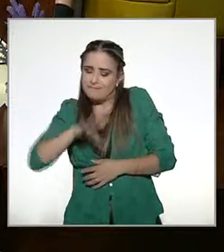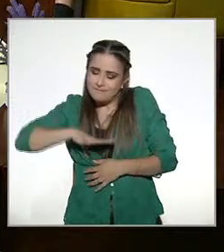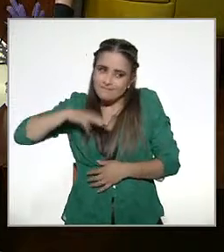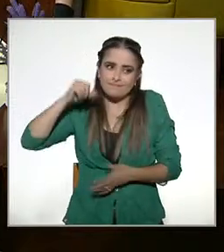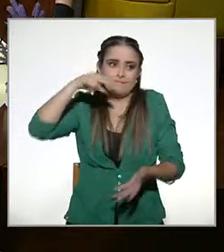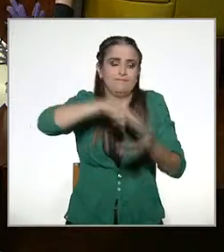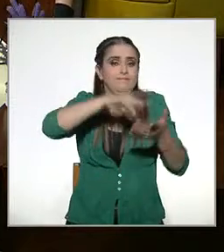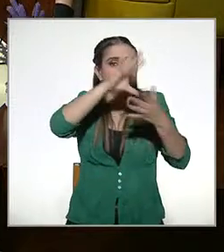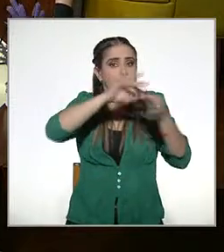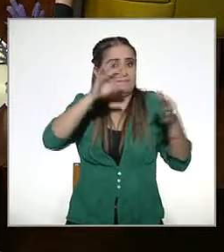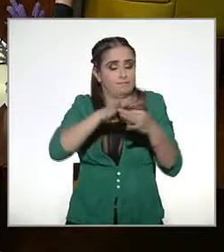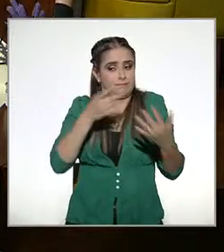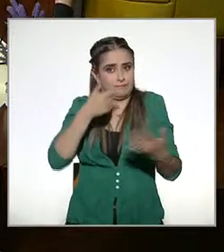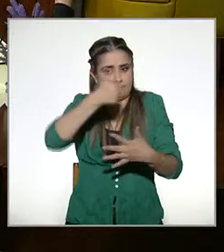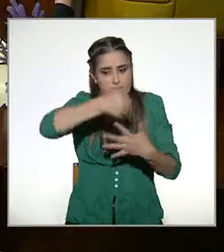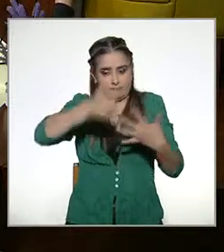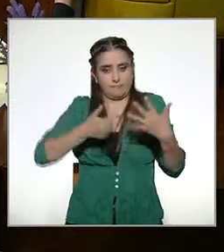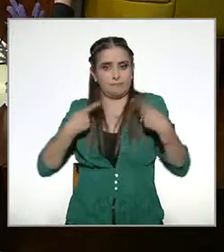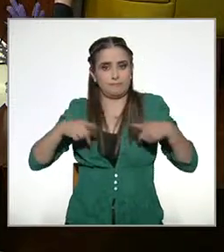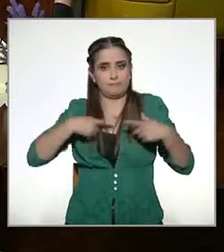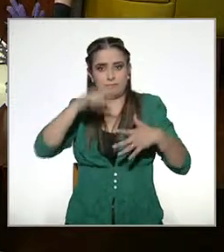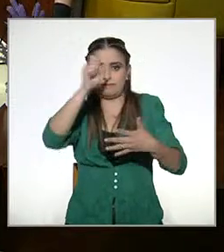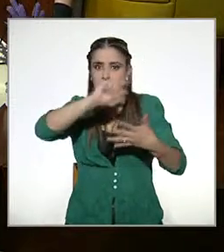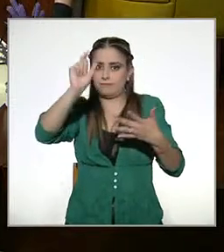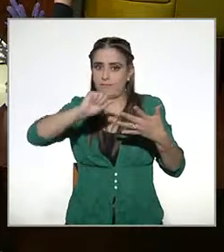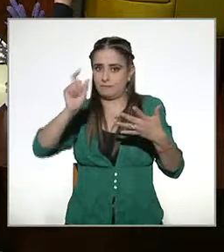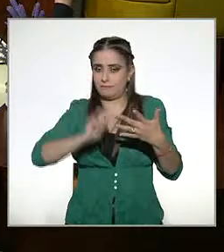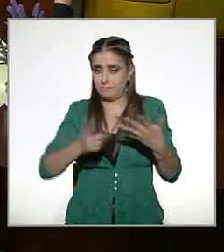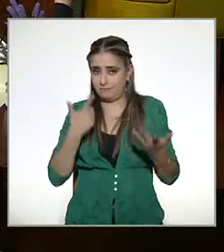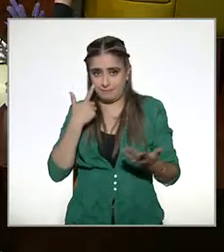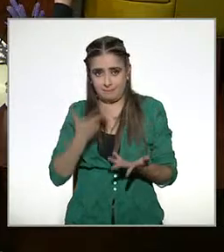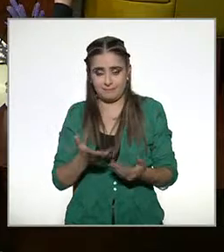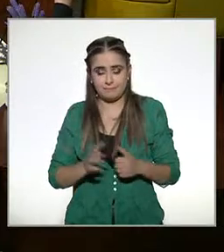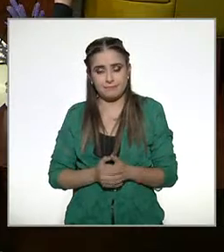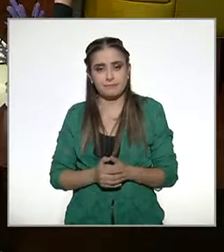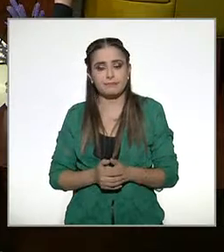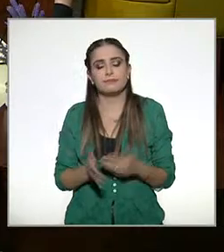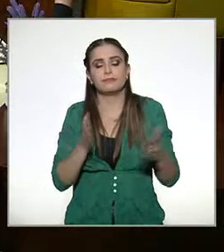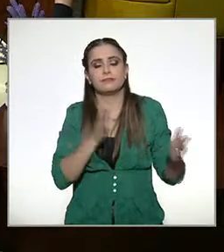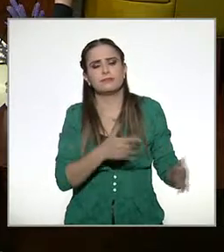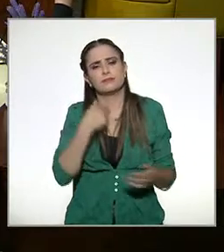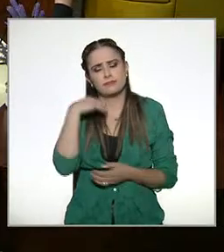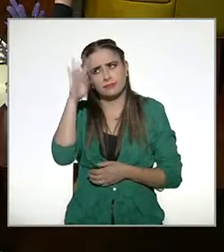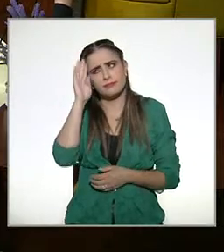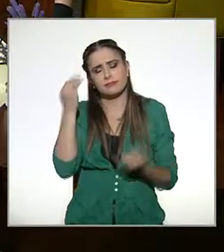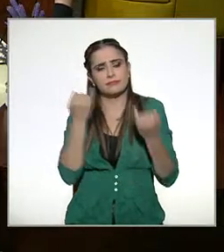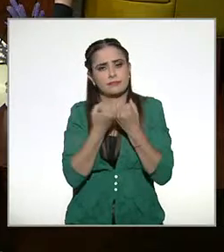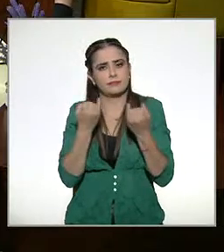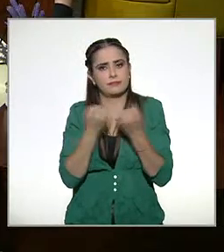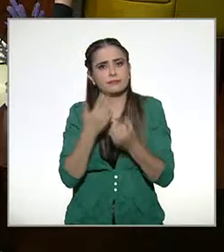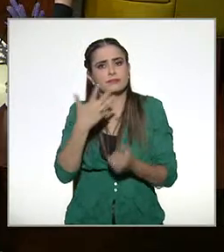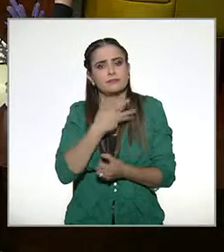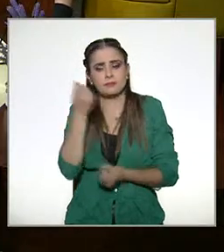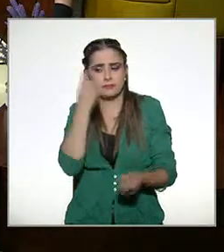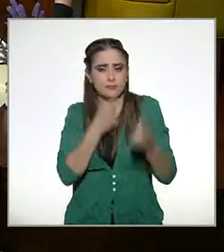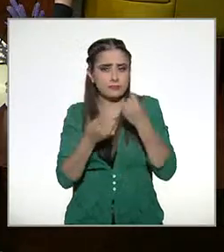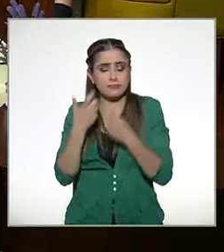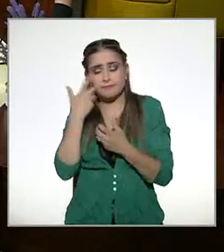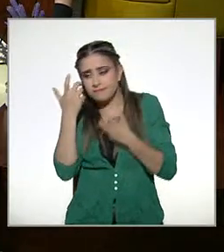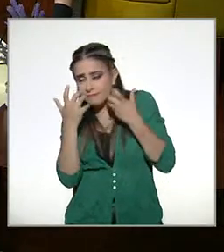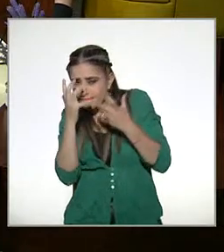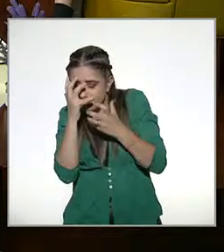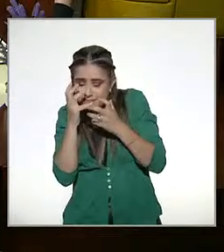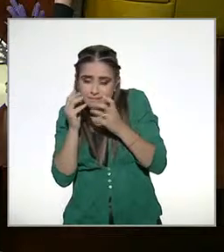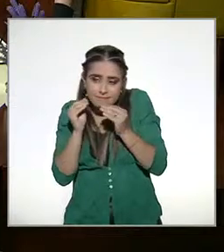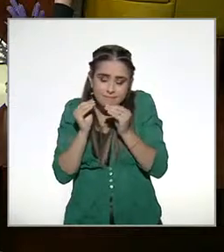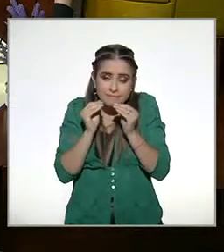personajes y bueno pues todo cabe en un introvertido y pensaba yo también que hay introvertidos extrovertidos